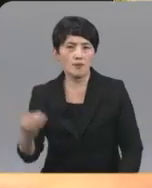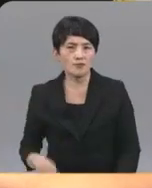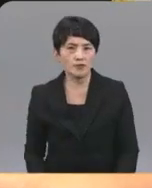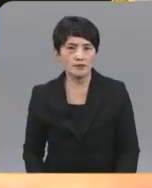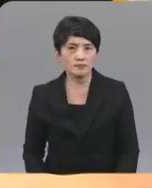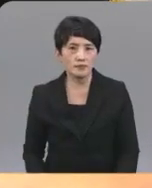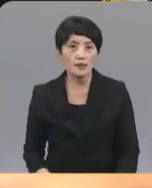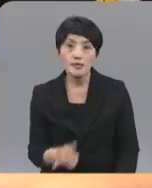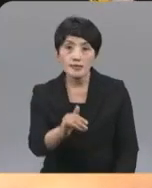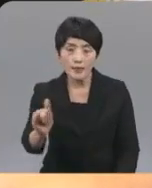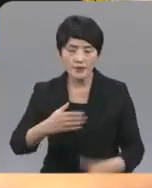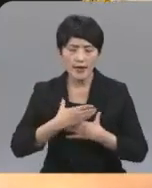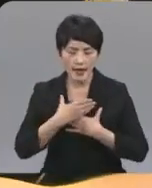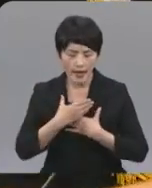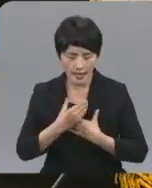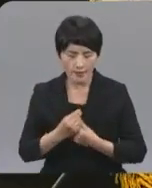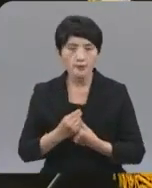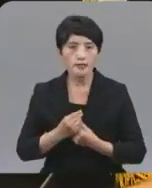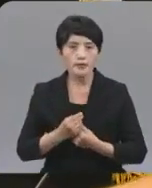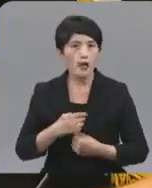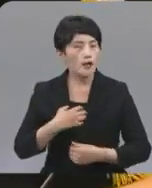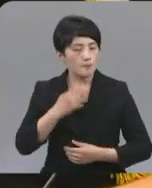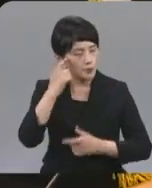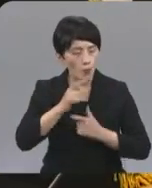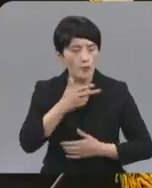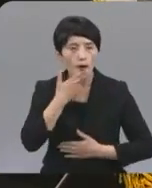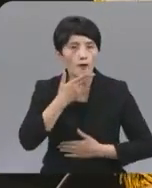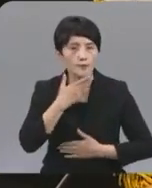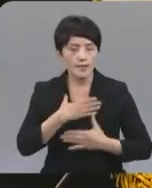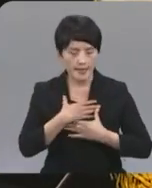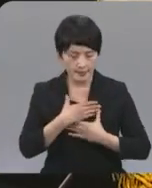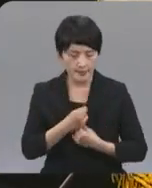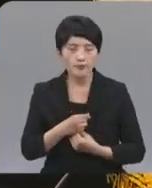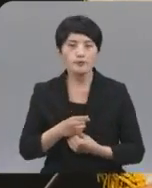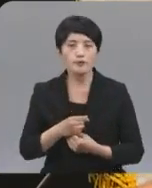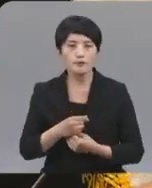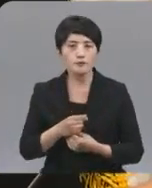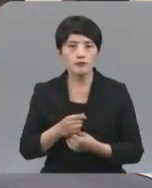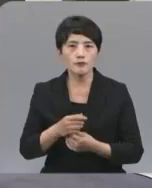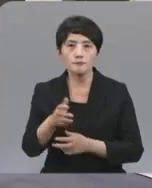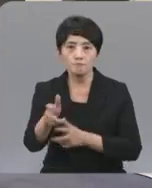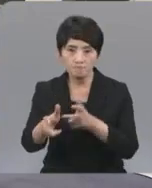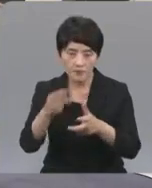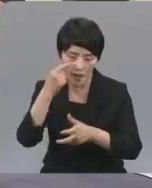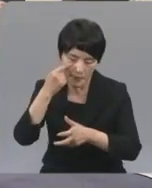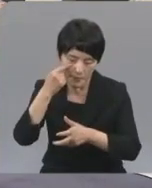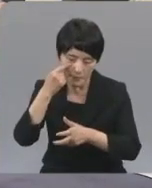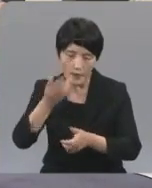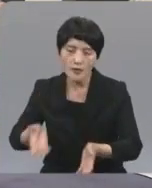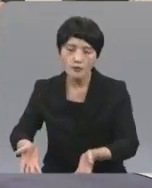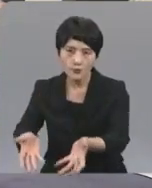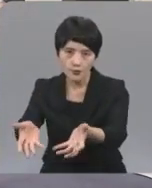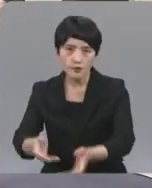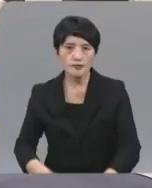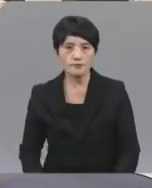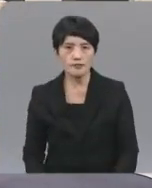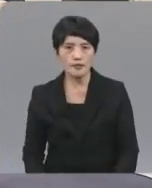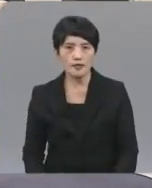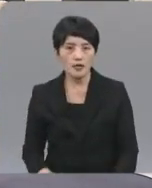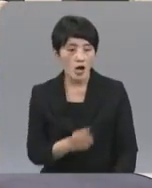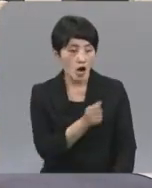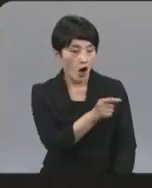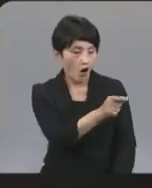matemáticos inspirado en el programa de becas del instituto Clay de Estados Unidos que previamente respaldó el profesor Job Este programa